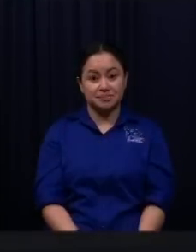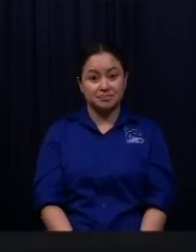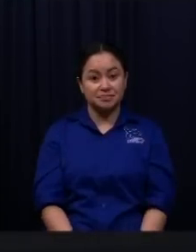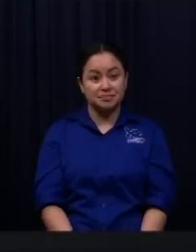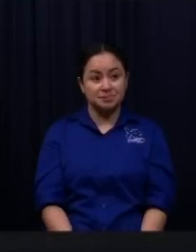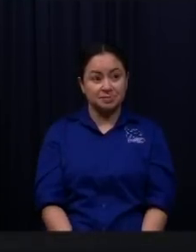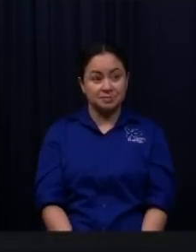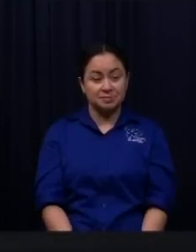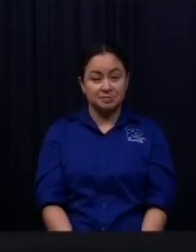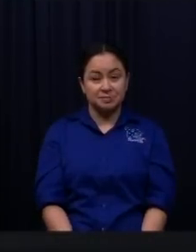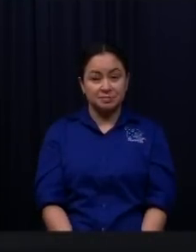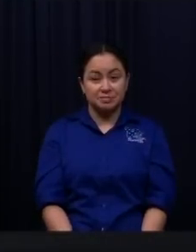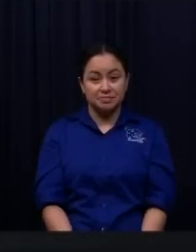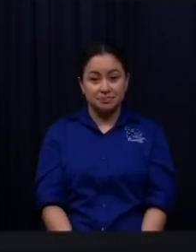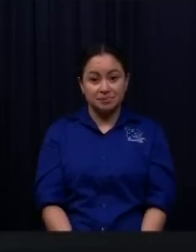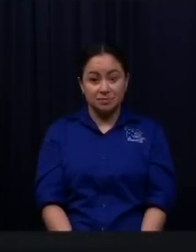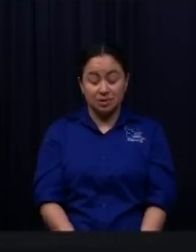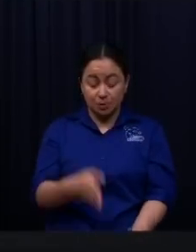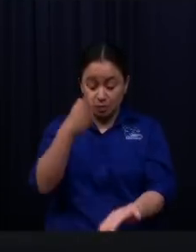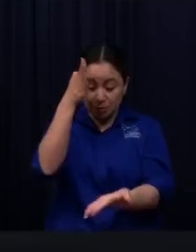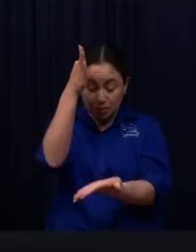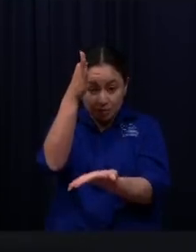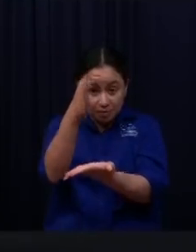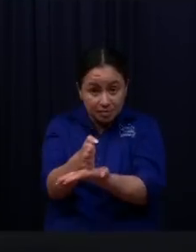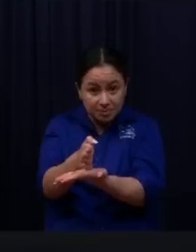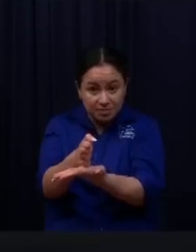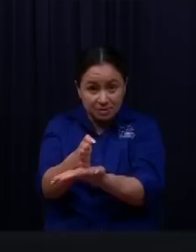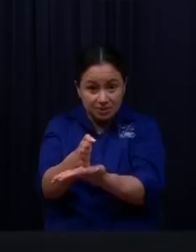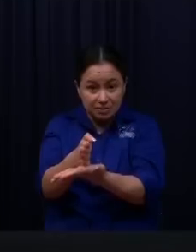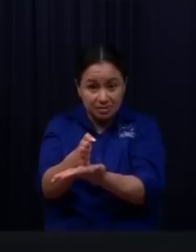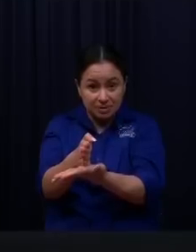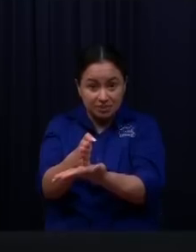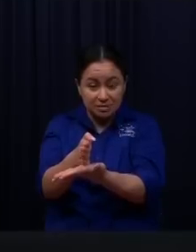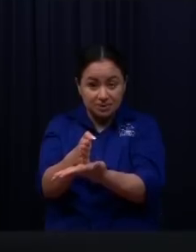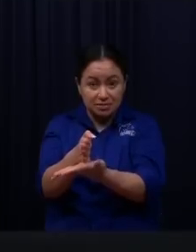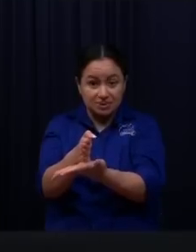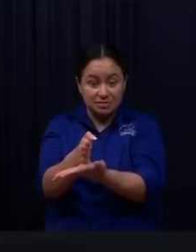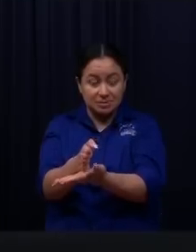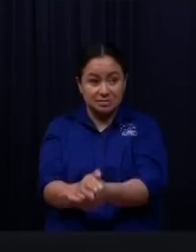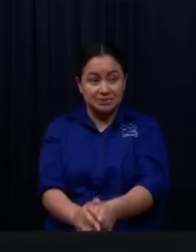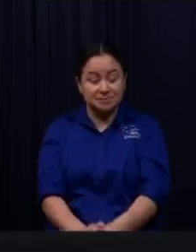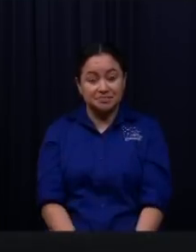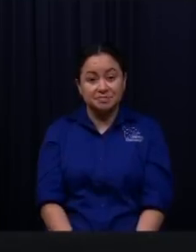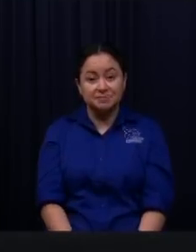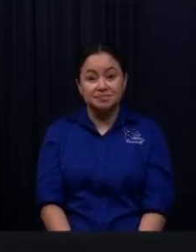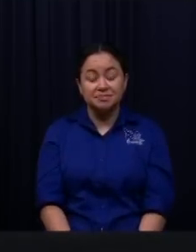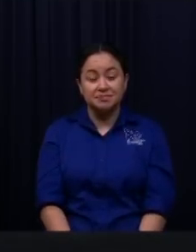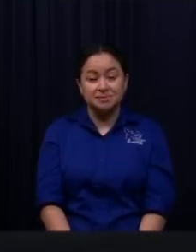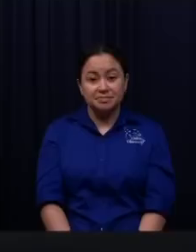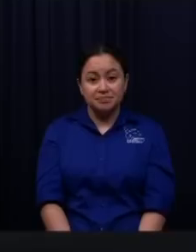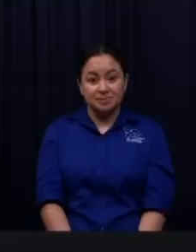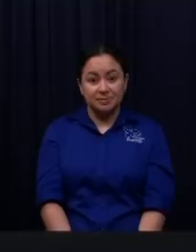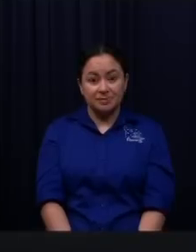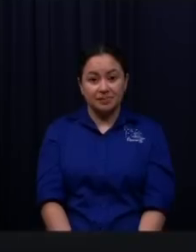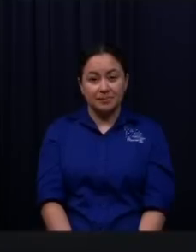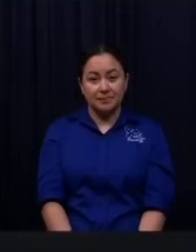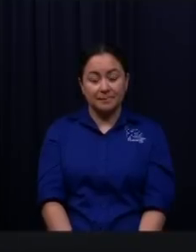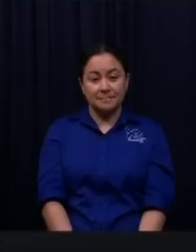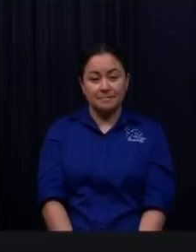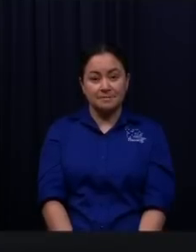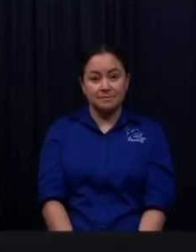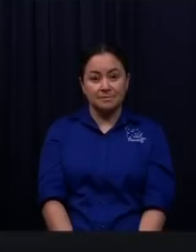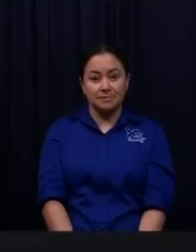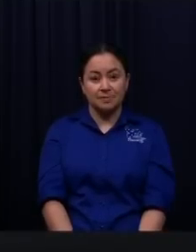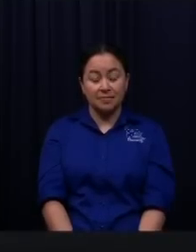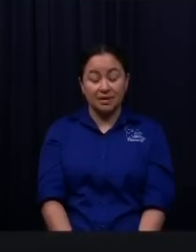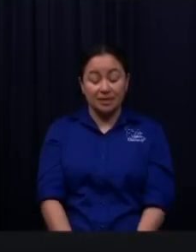Puso un hasta aquí a la Pascua y dice Pablo: Cristo es nuestra Pascua que ya fue sacrificada.